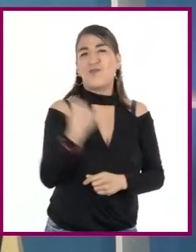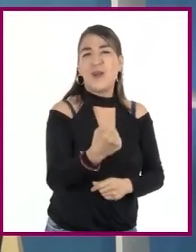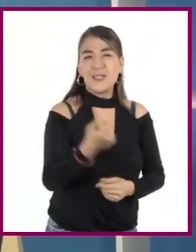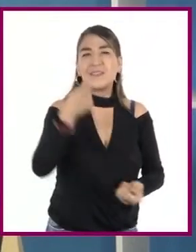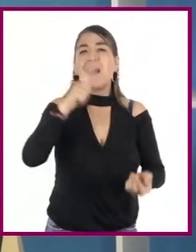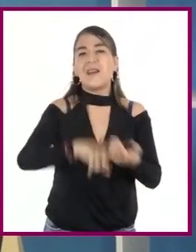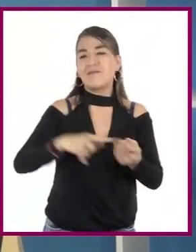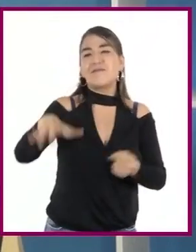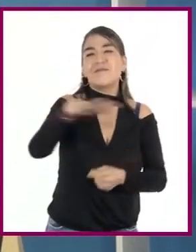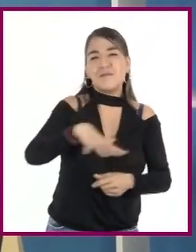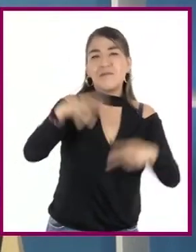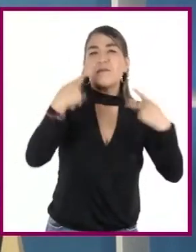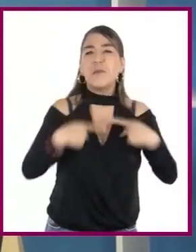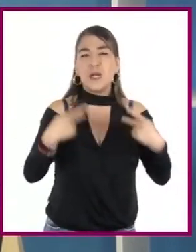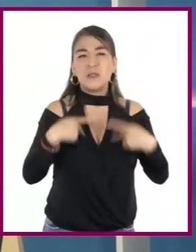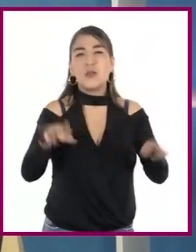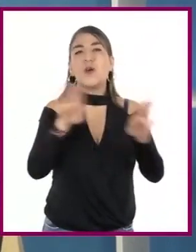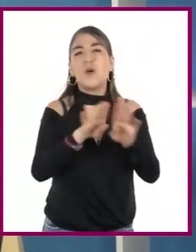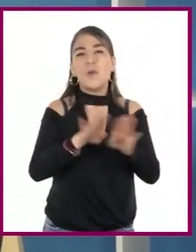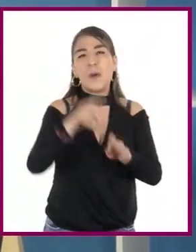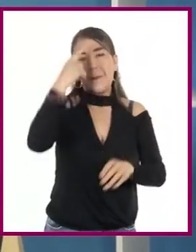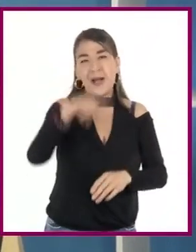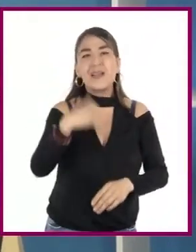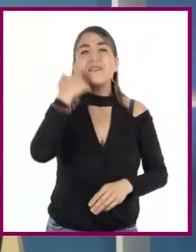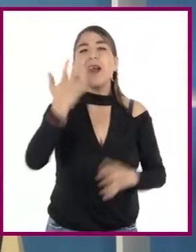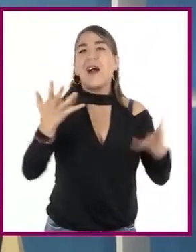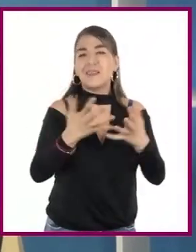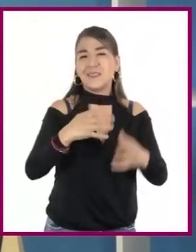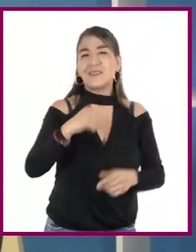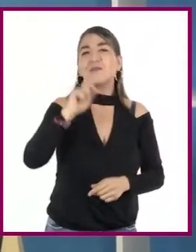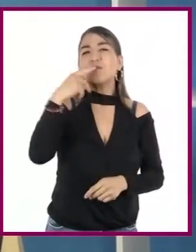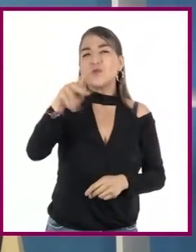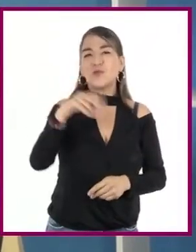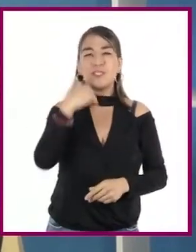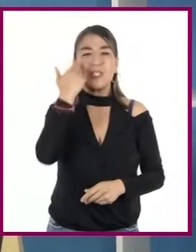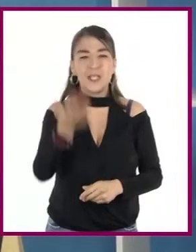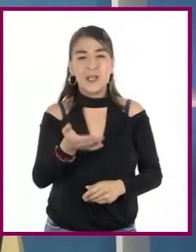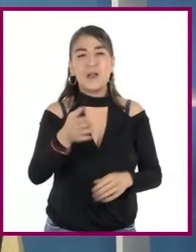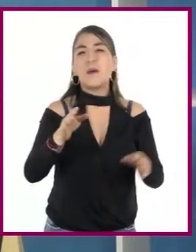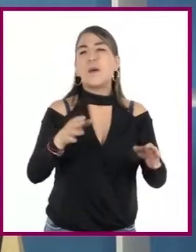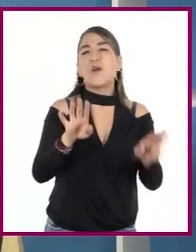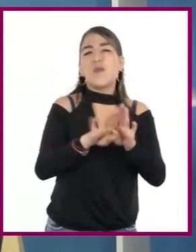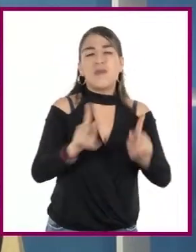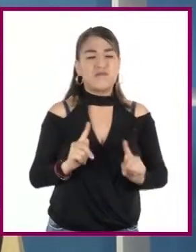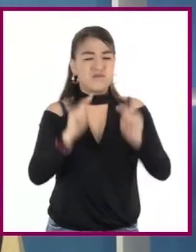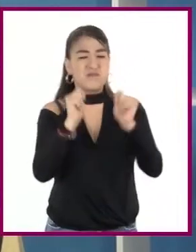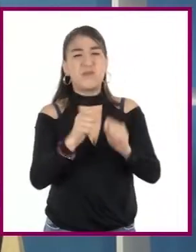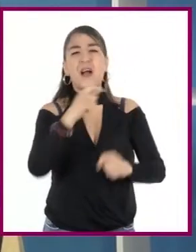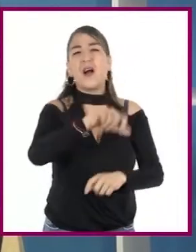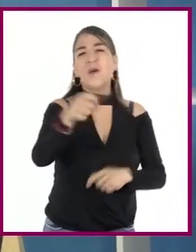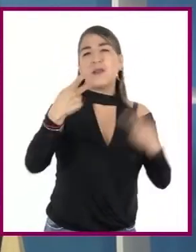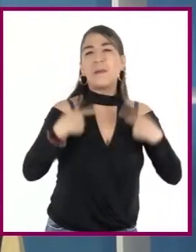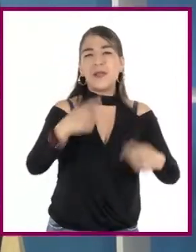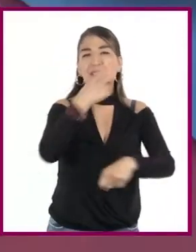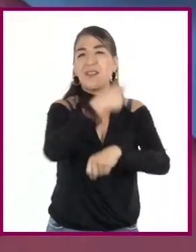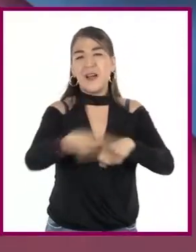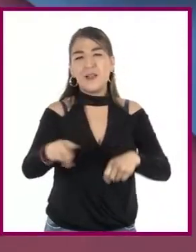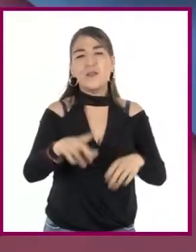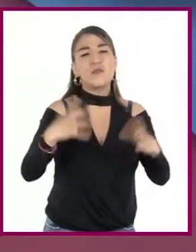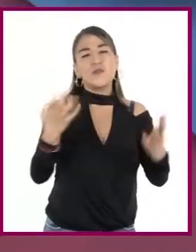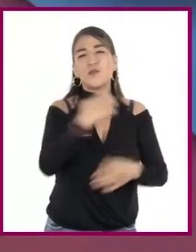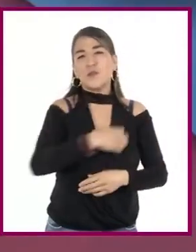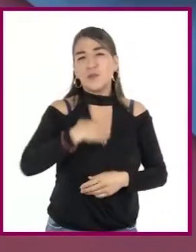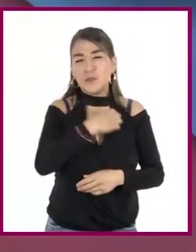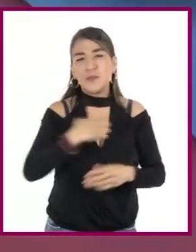los demás, como un medio para conseguir un fin, sin importar el dañar a los demás física o